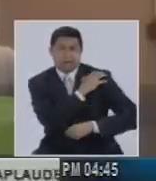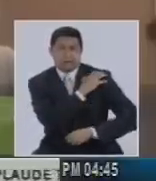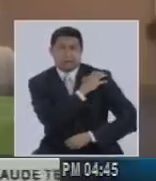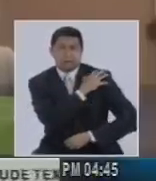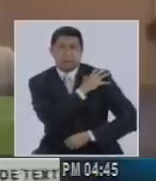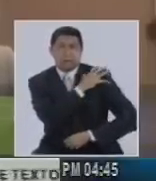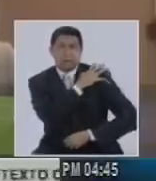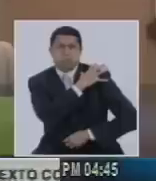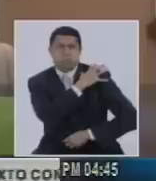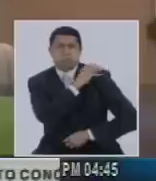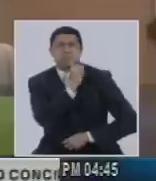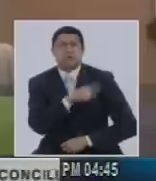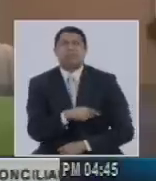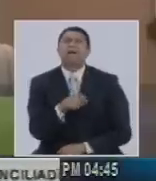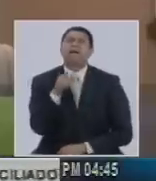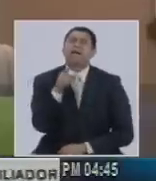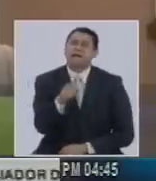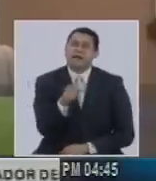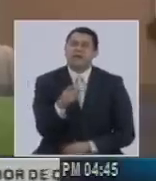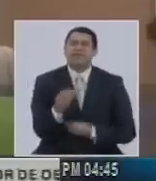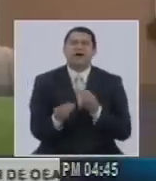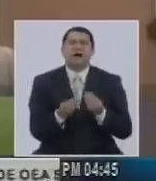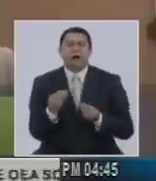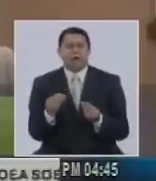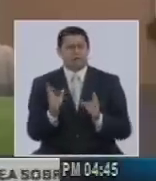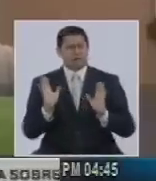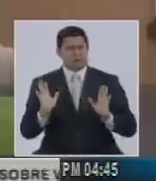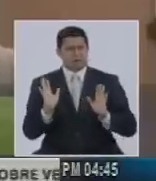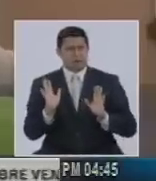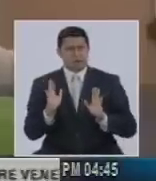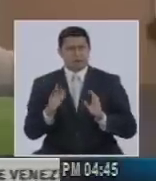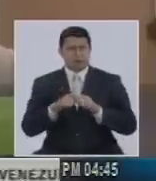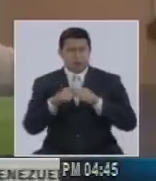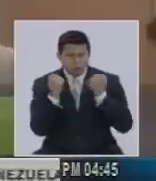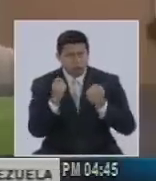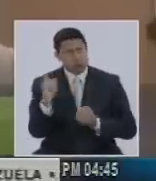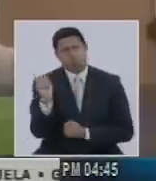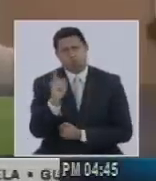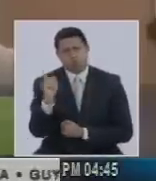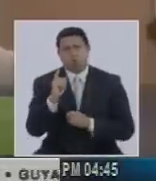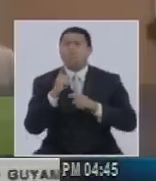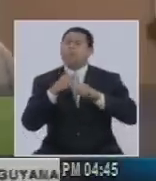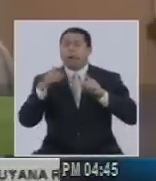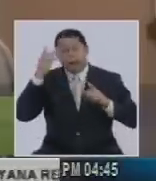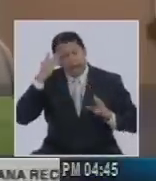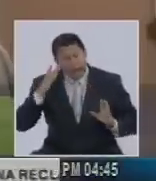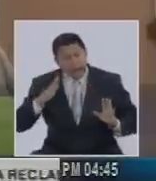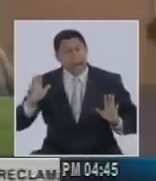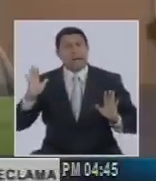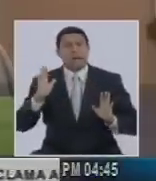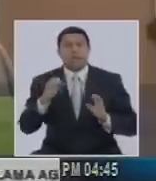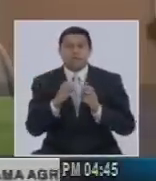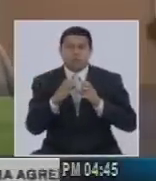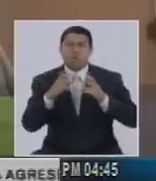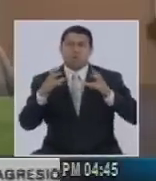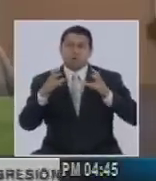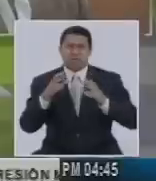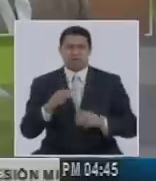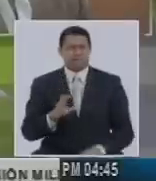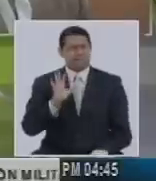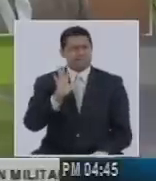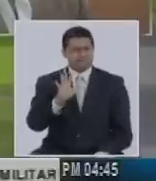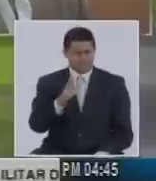una bursitis. Eso no implica que el manguito tiene una lesión, pero probablemente sí está inflamado. ¿Qué